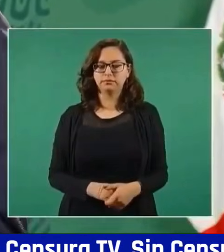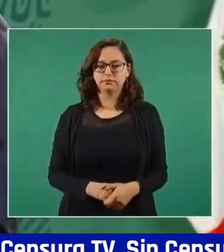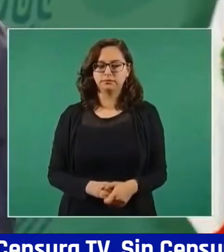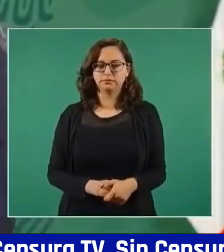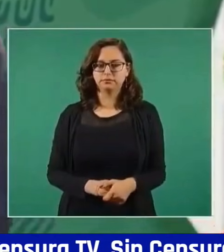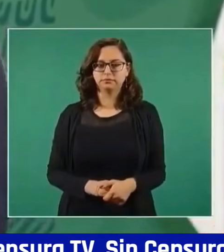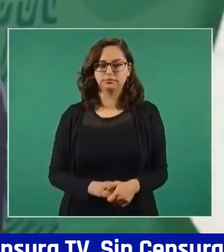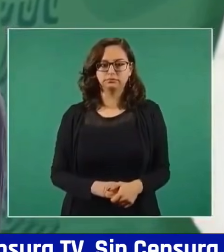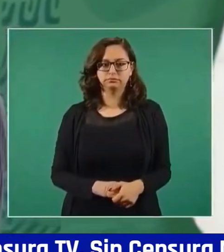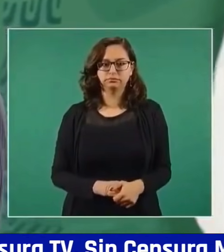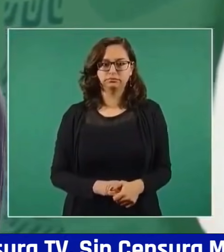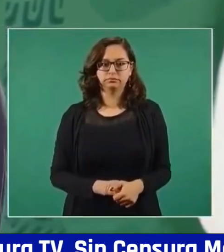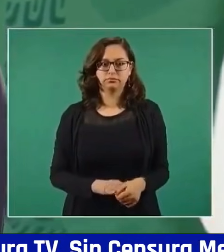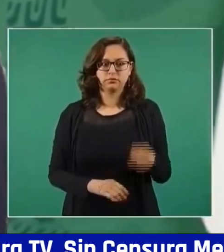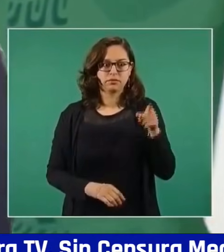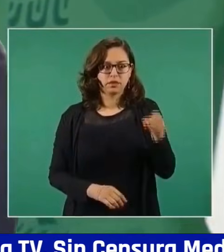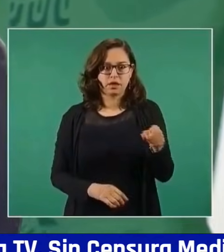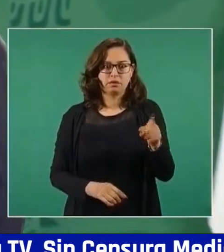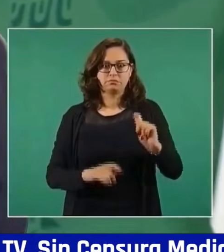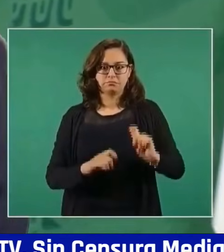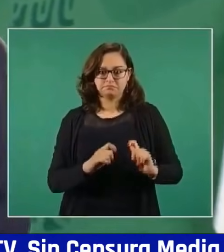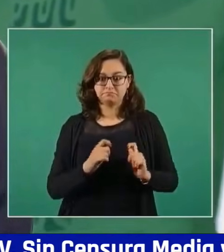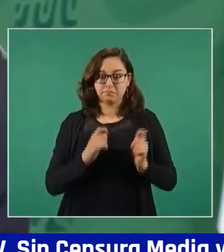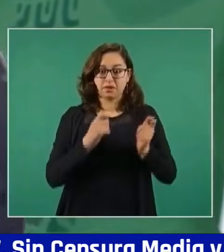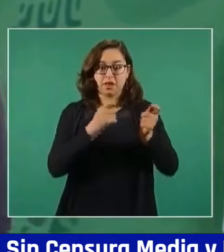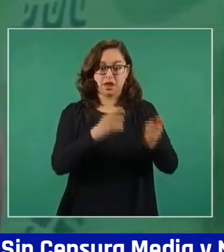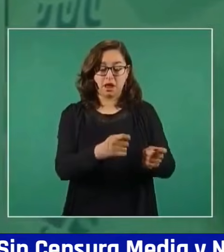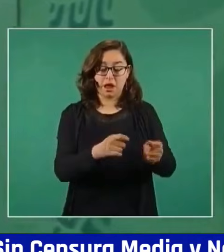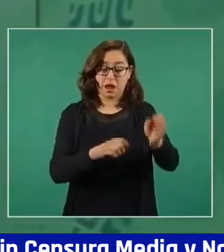y la representación